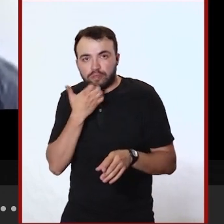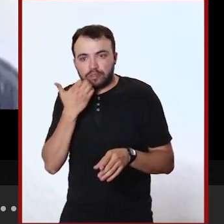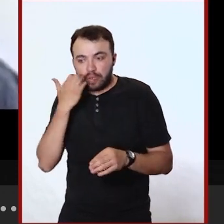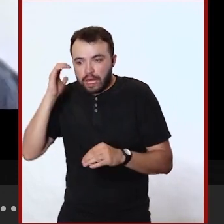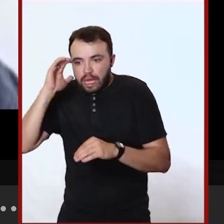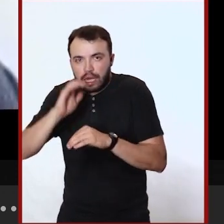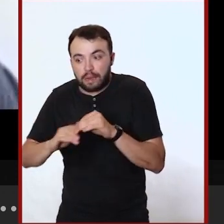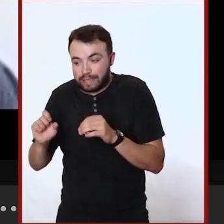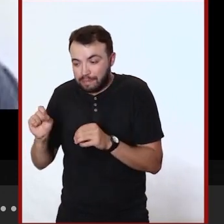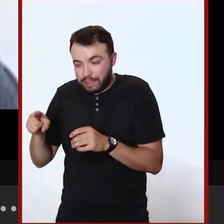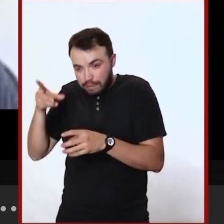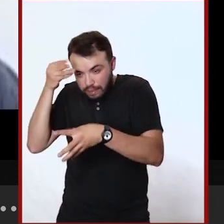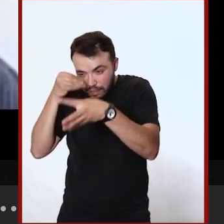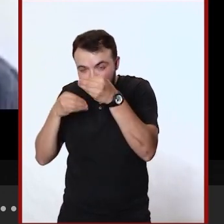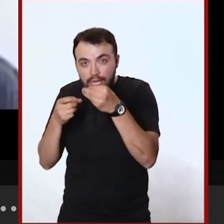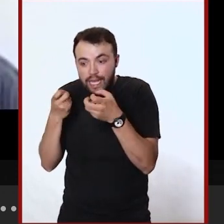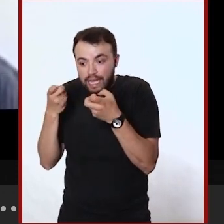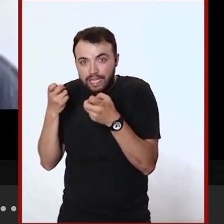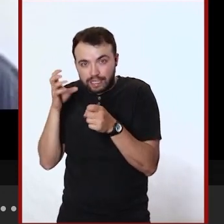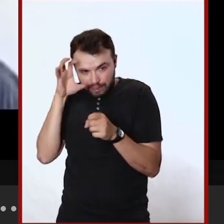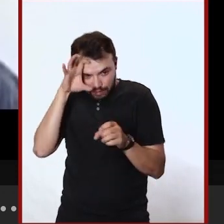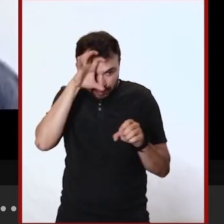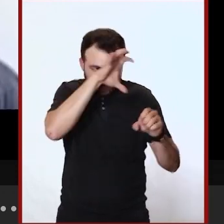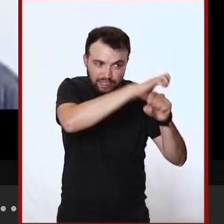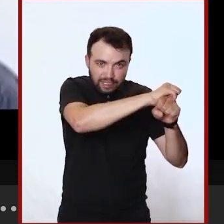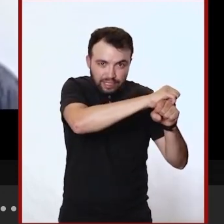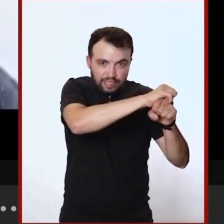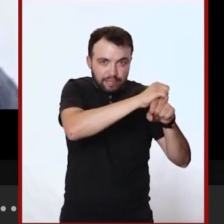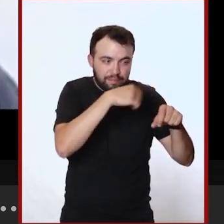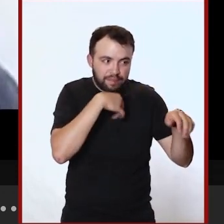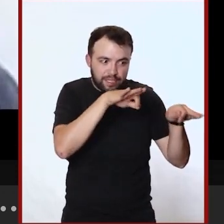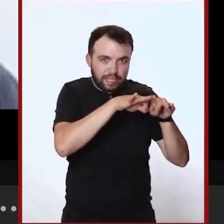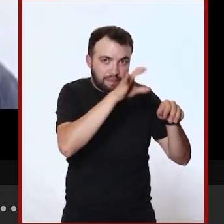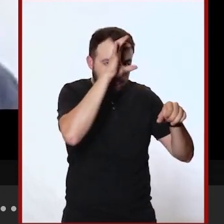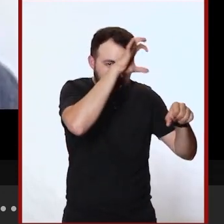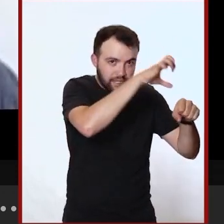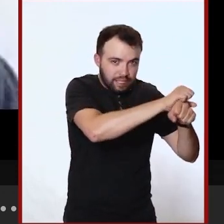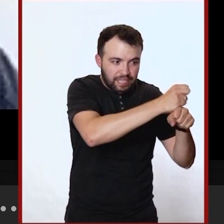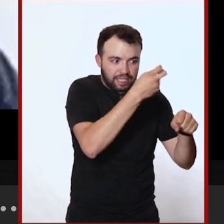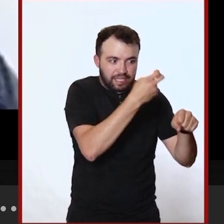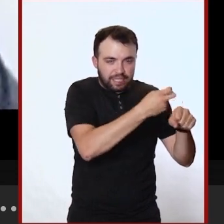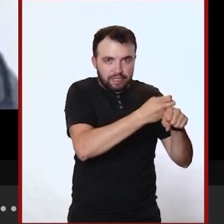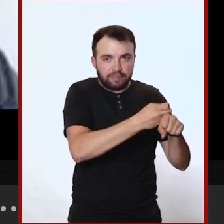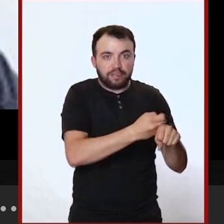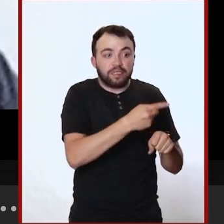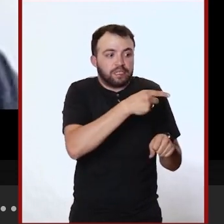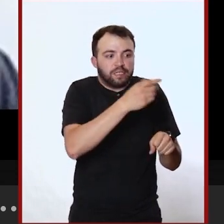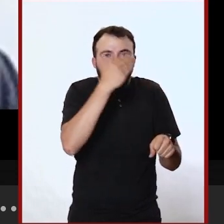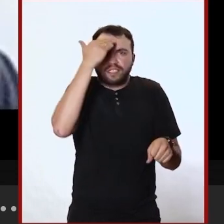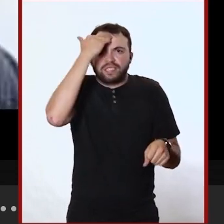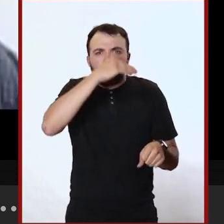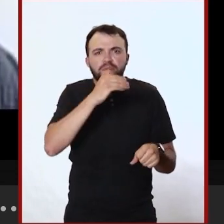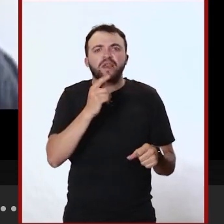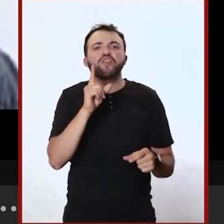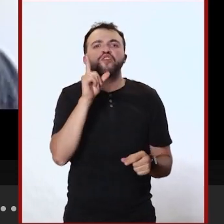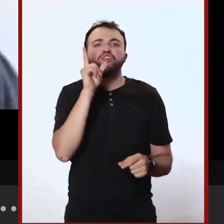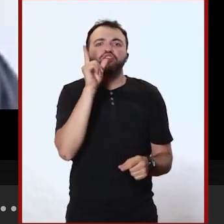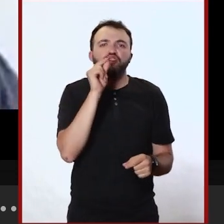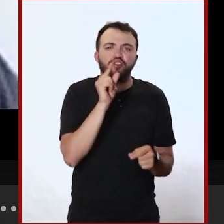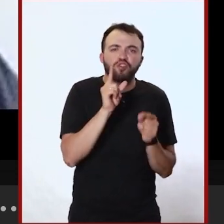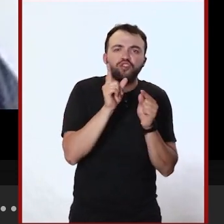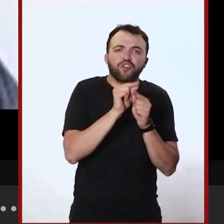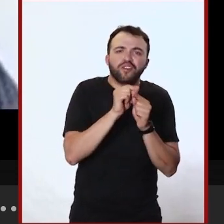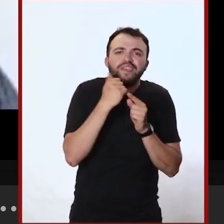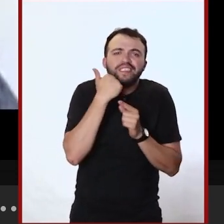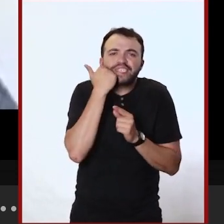esas implementaciones realmente van a hacer que el conocimiento tenga más sentido para nosotros y sobre todo sepamos hacia dónde queremos dirigir nuestros